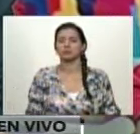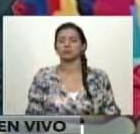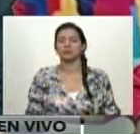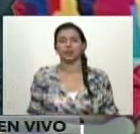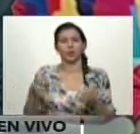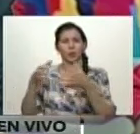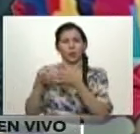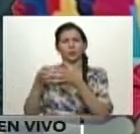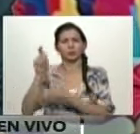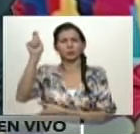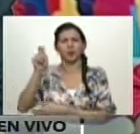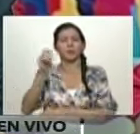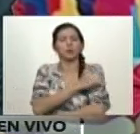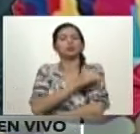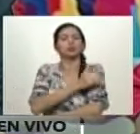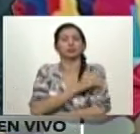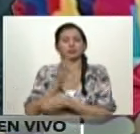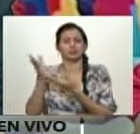bloque opositor